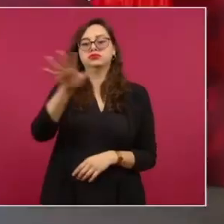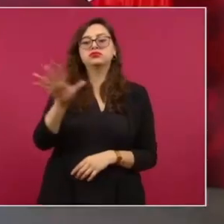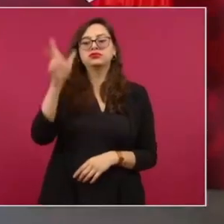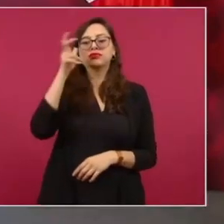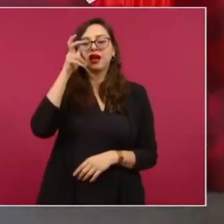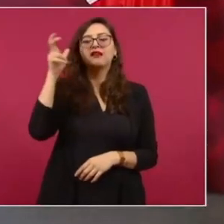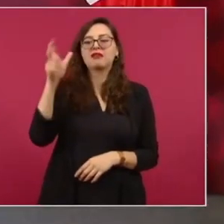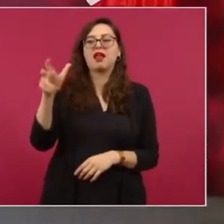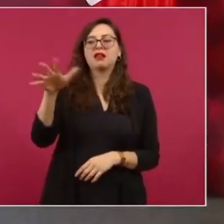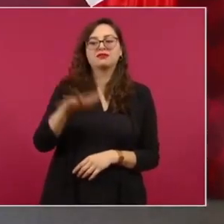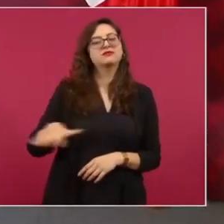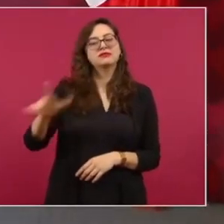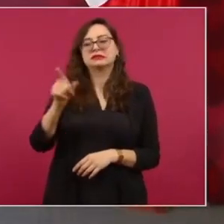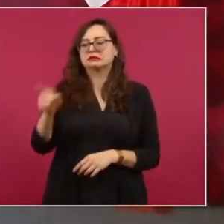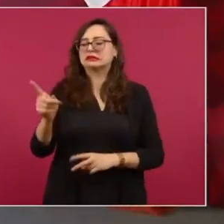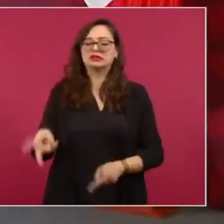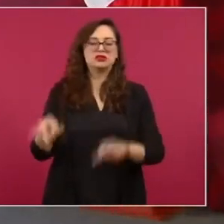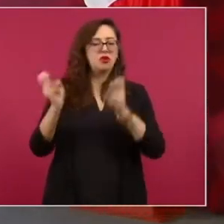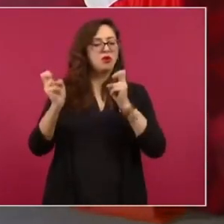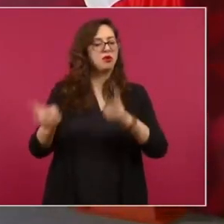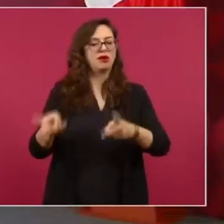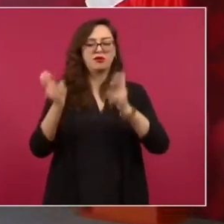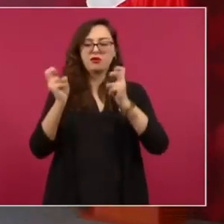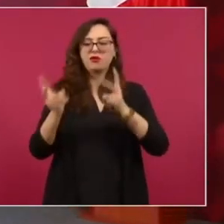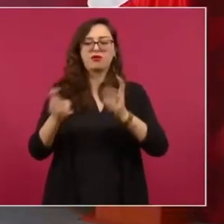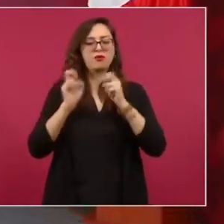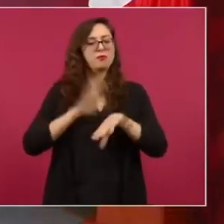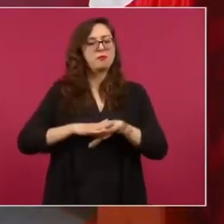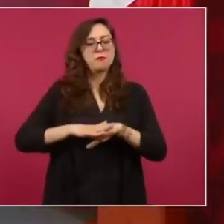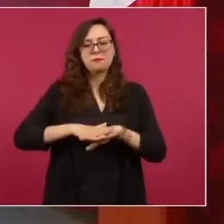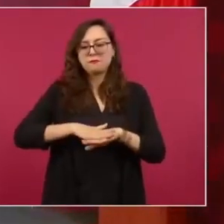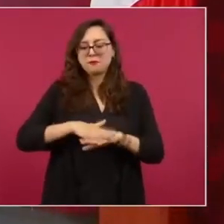Si ustedes ven el informe del general,